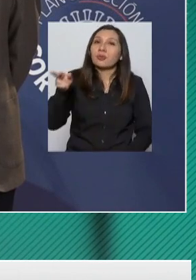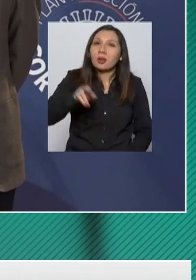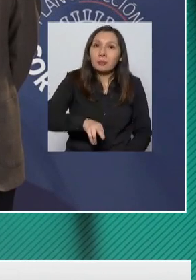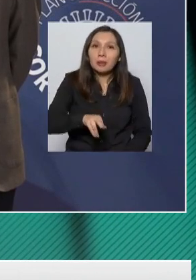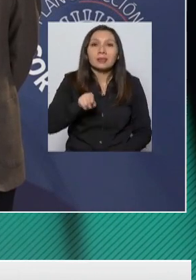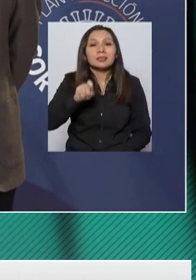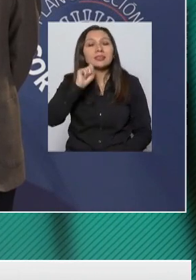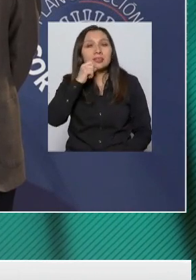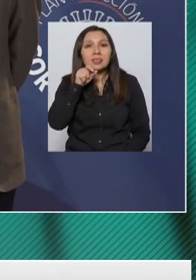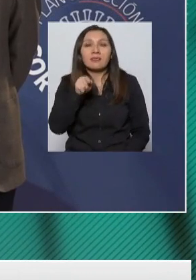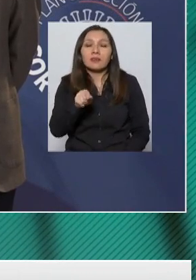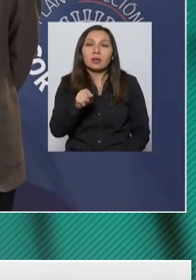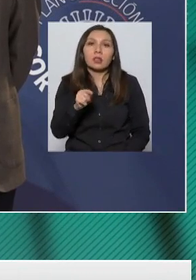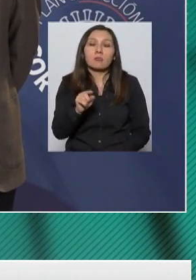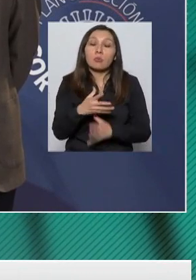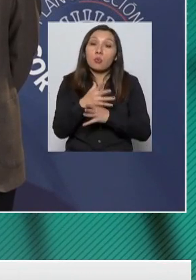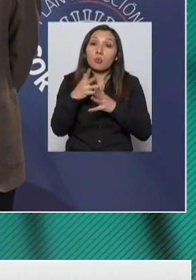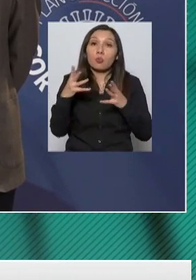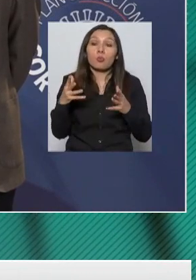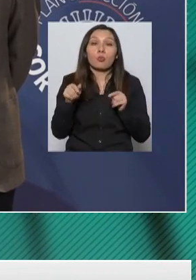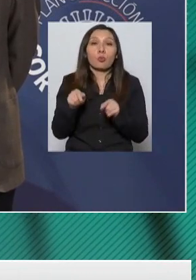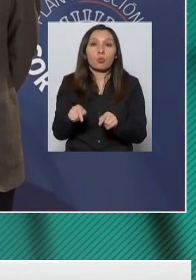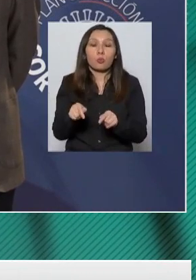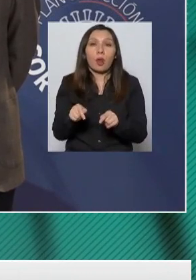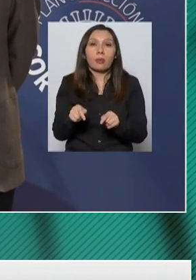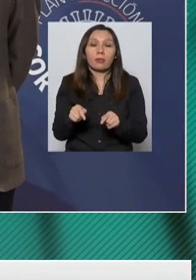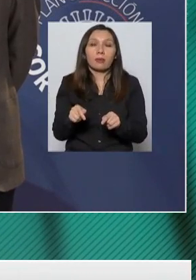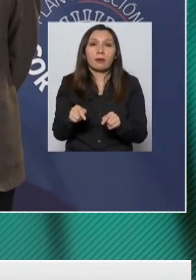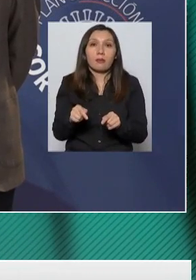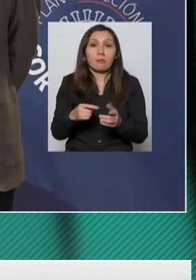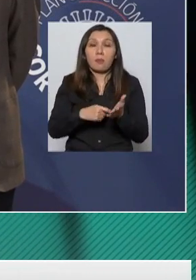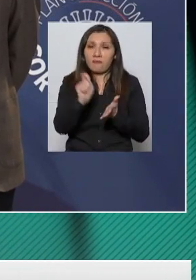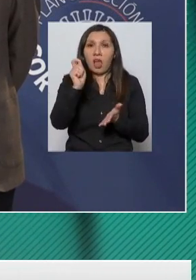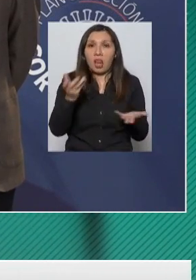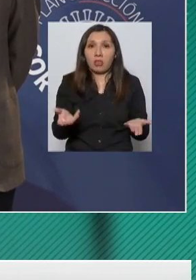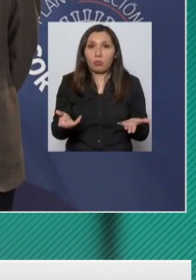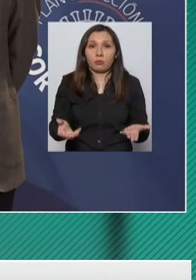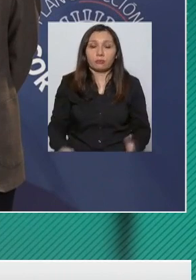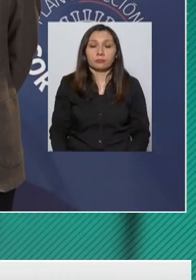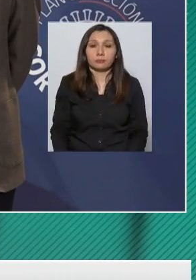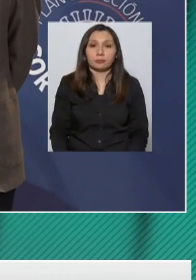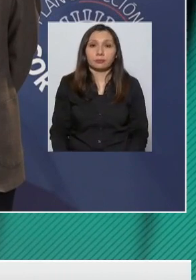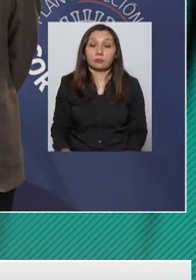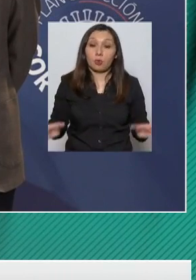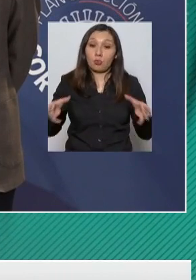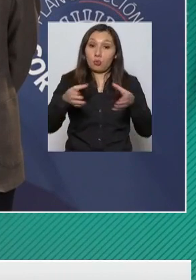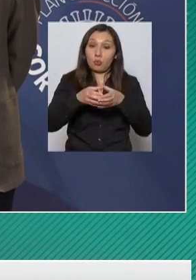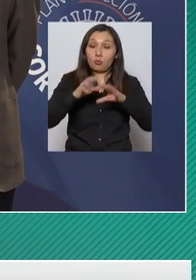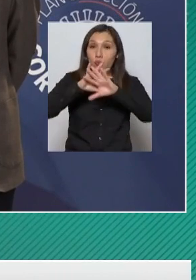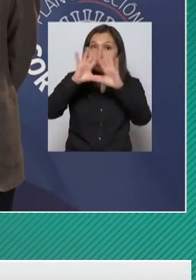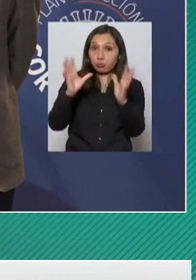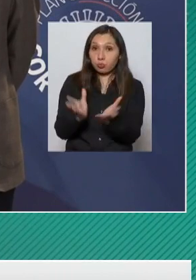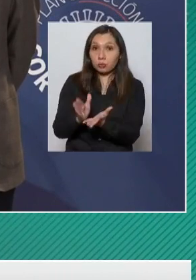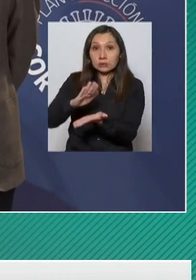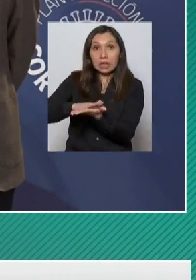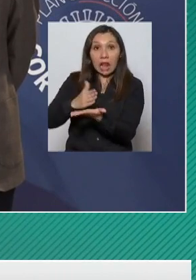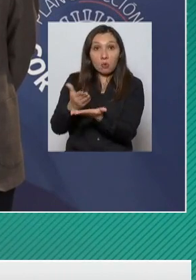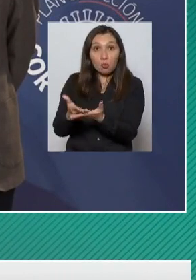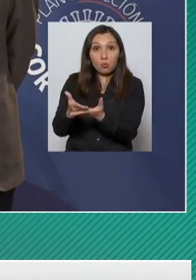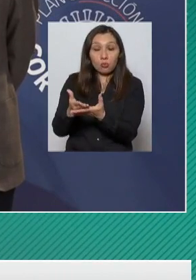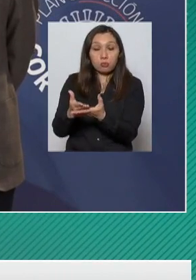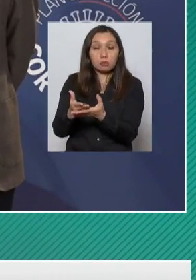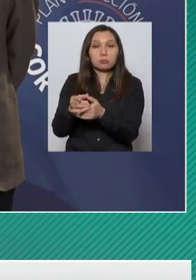representa una enorme validez la organización mundial de la salud